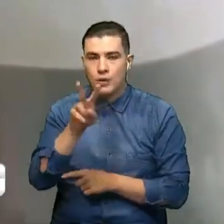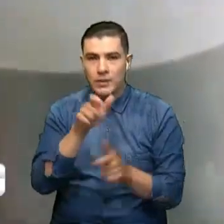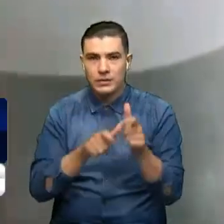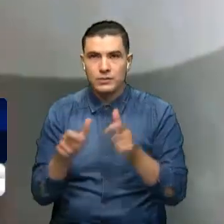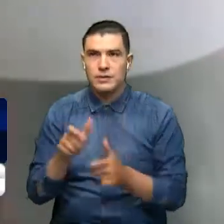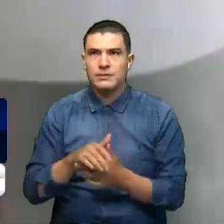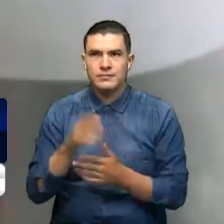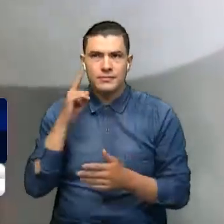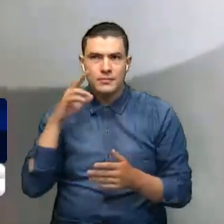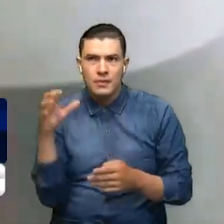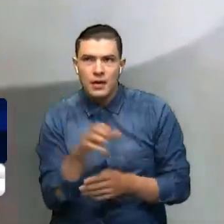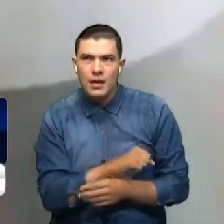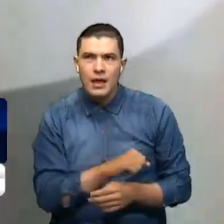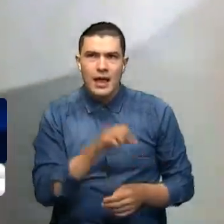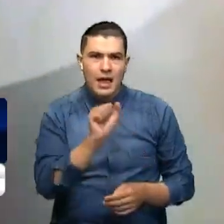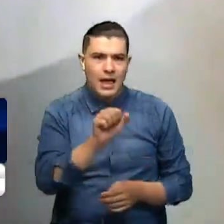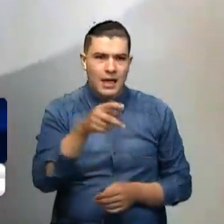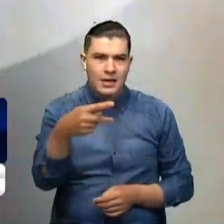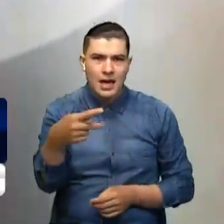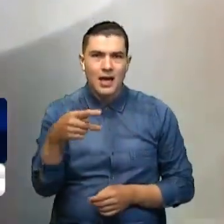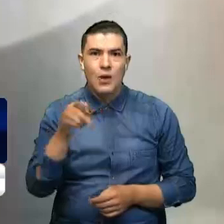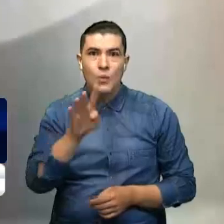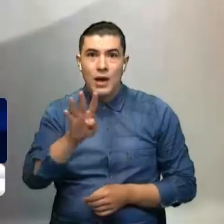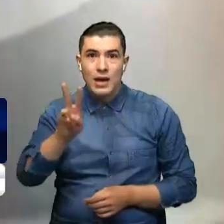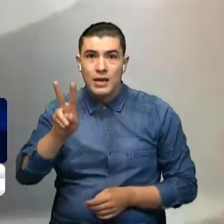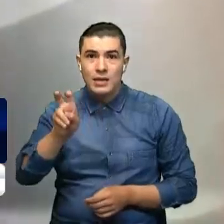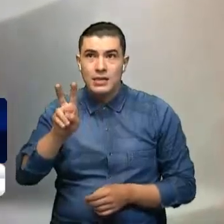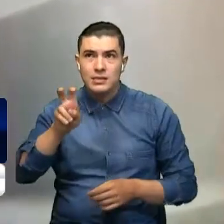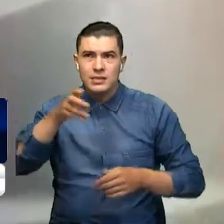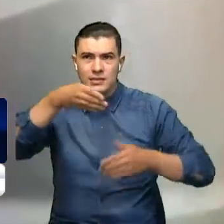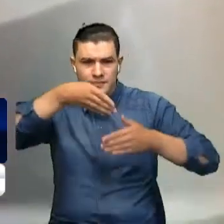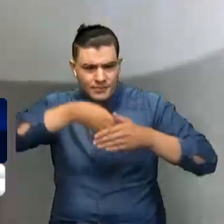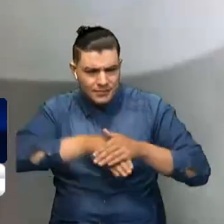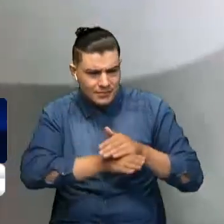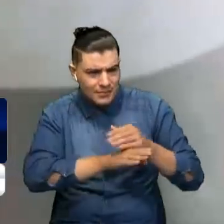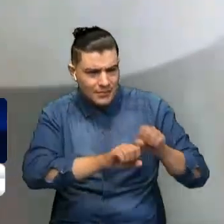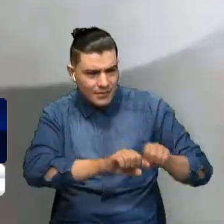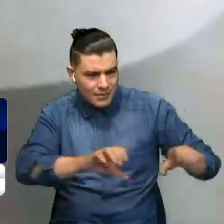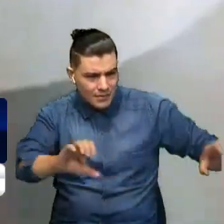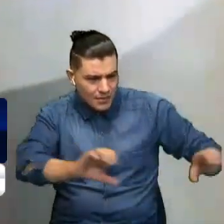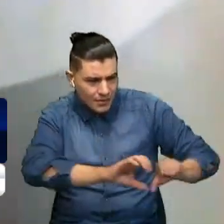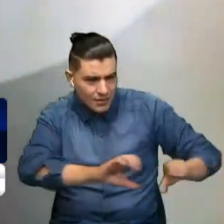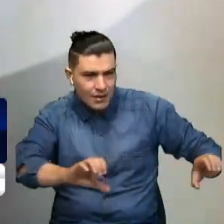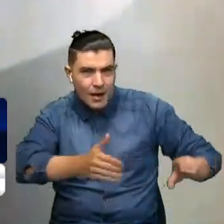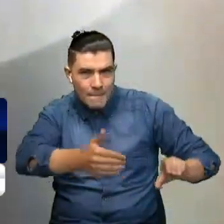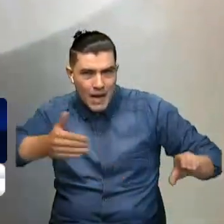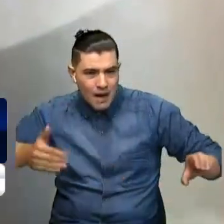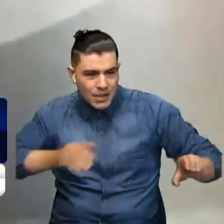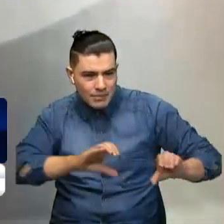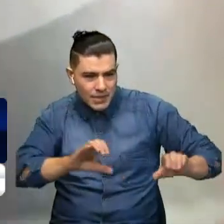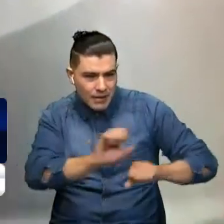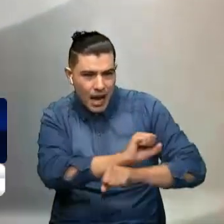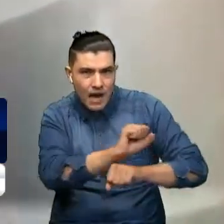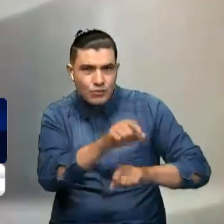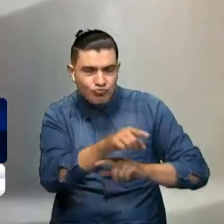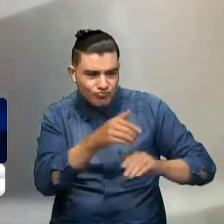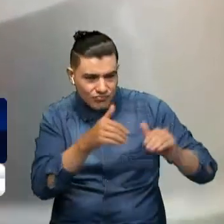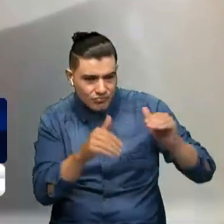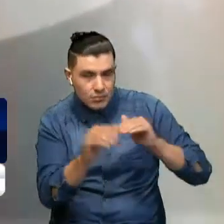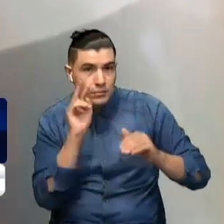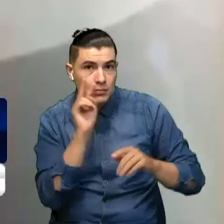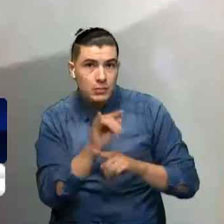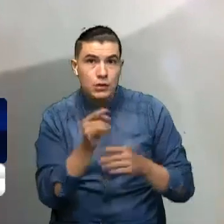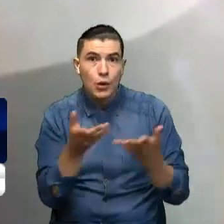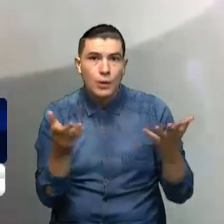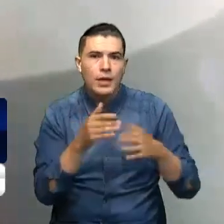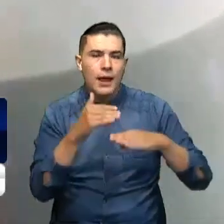fusiles AK-47 que tenían ocultos en la carrocería de un vehículo. El operativo se desarrolló en un puesto de control,